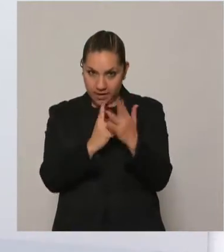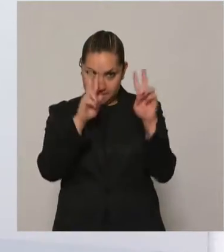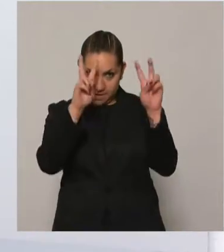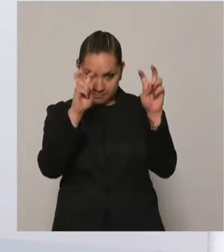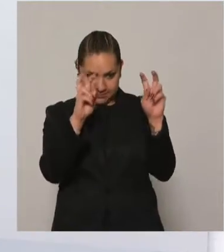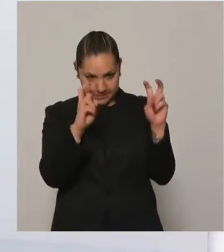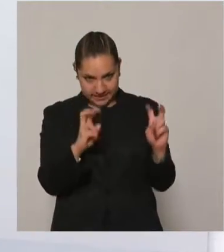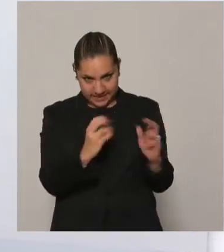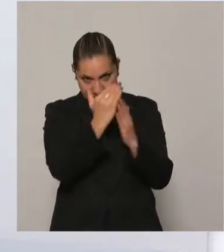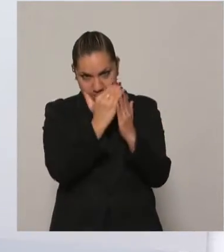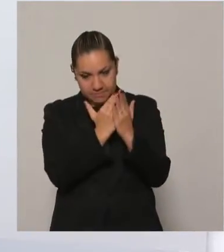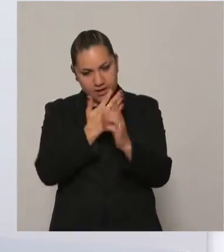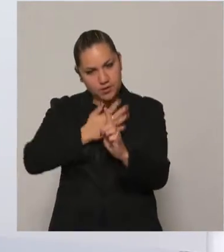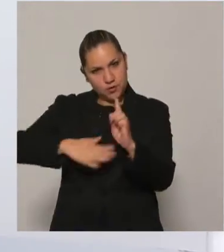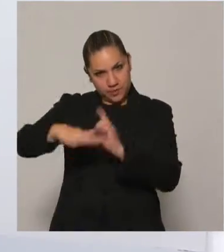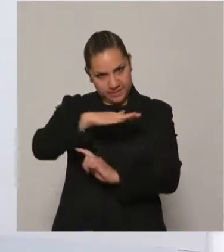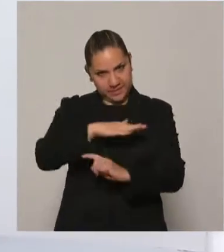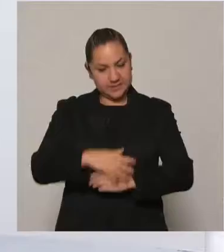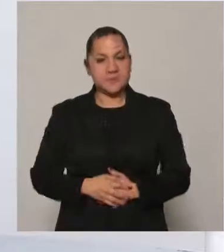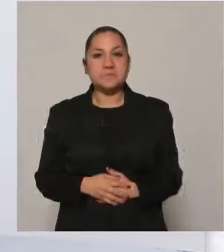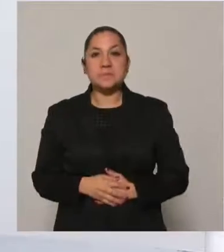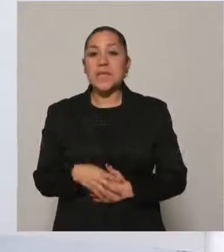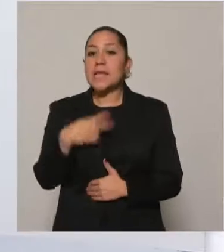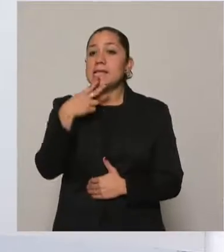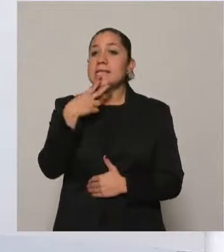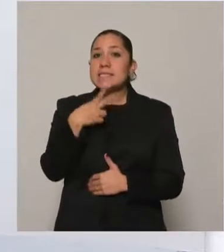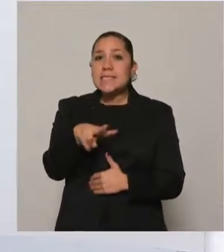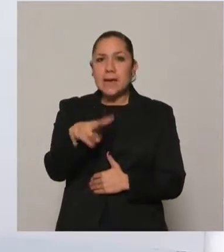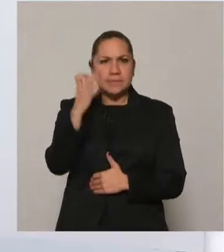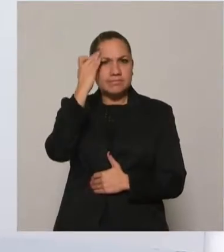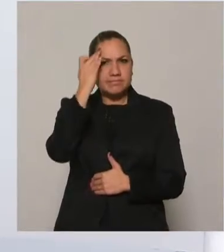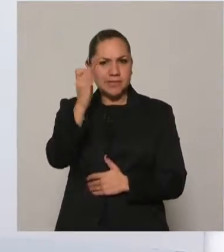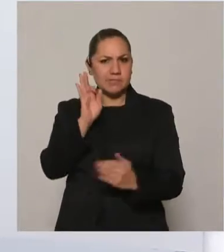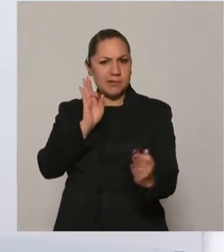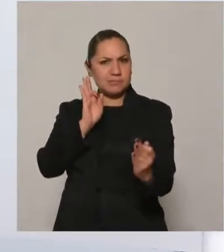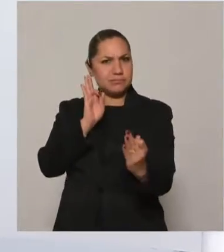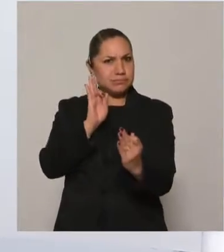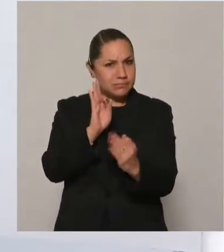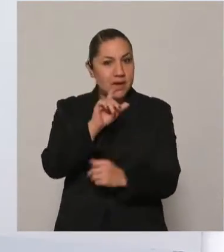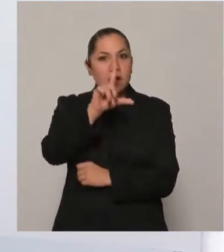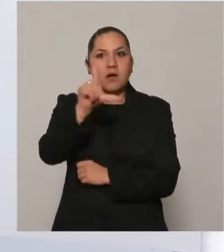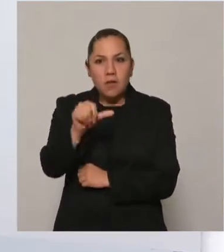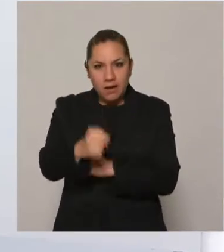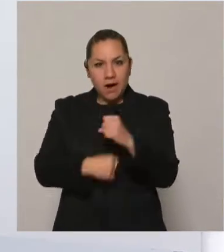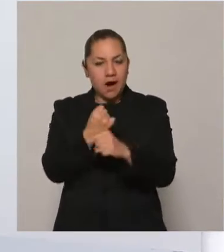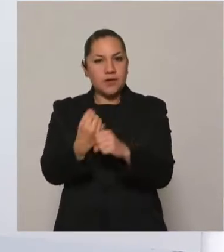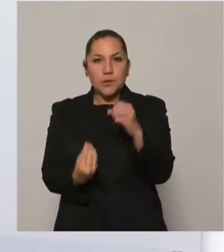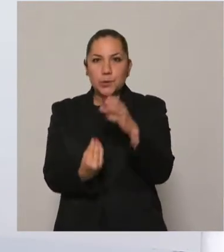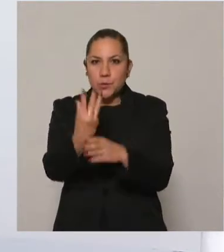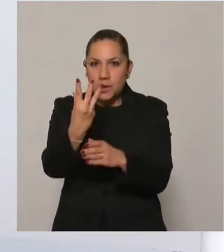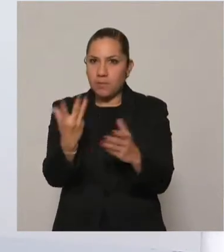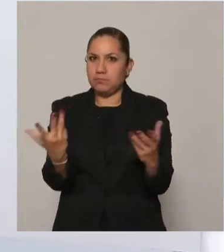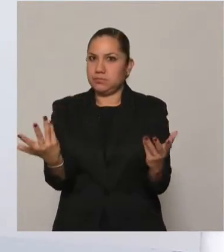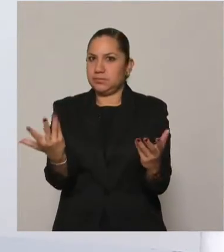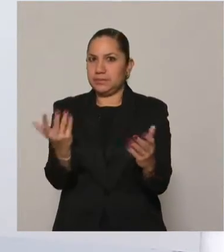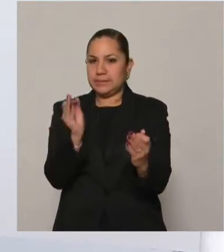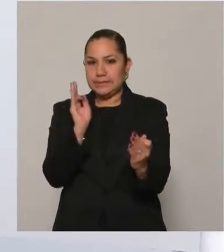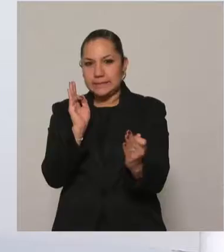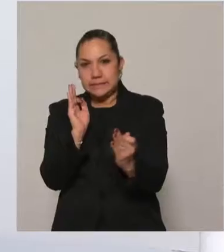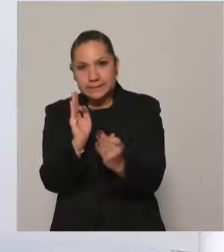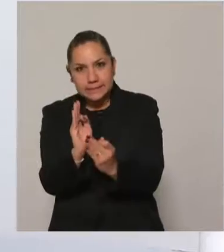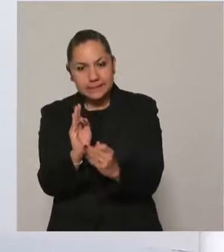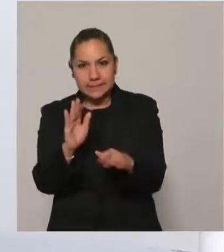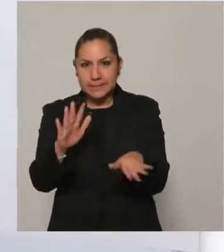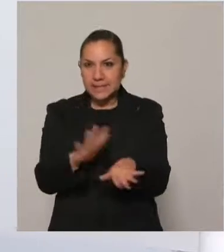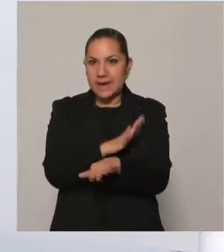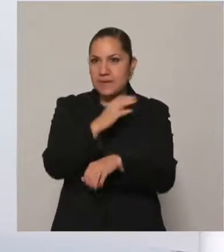unas horas ya de Navidad y en un ratito más Año Nuevo. Entonces, muchísimos vacacionistas, tanto